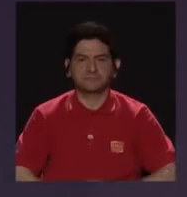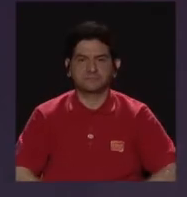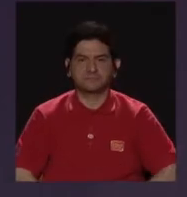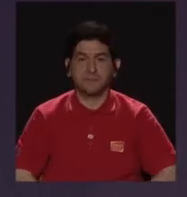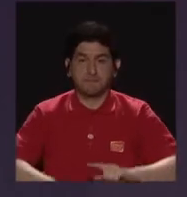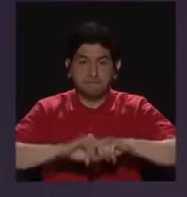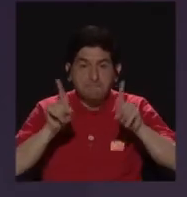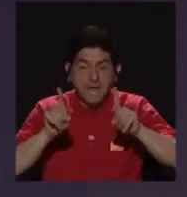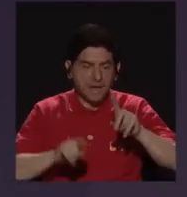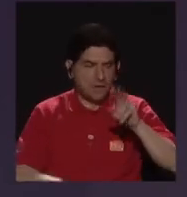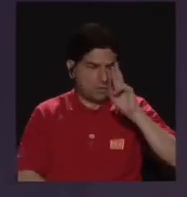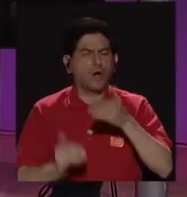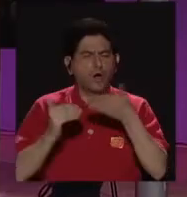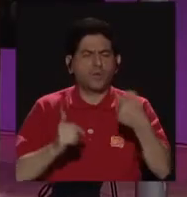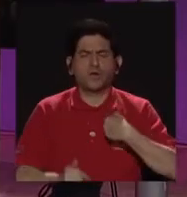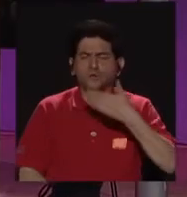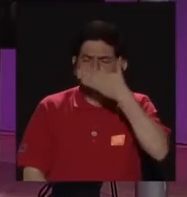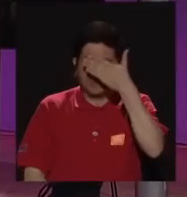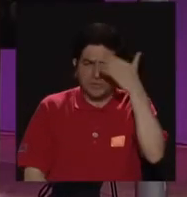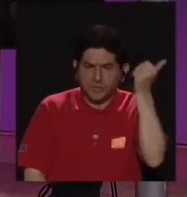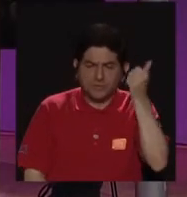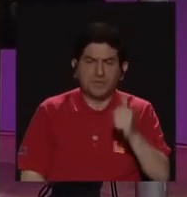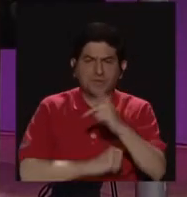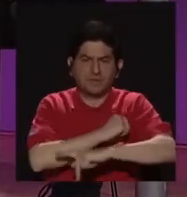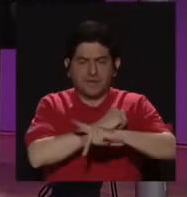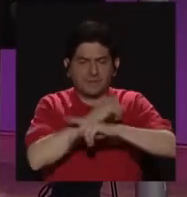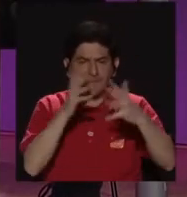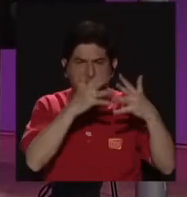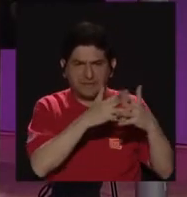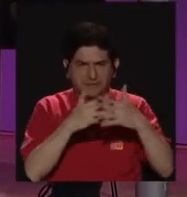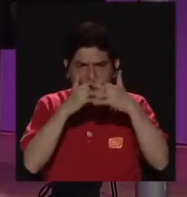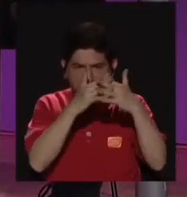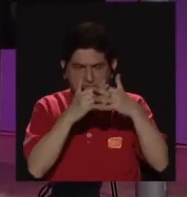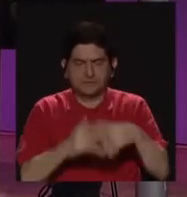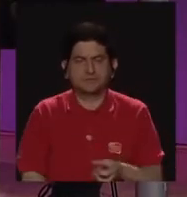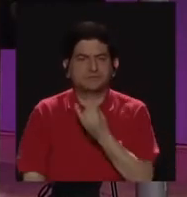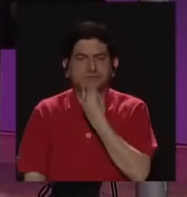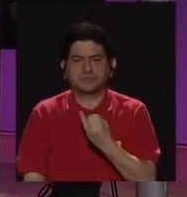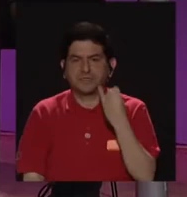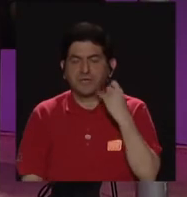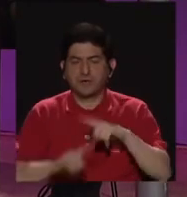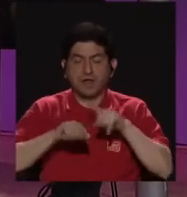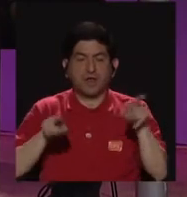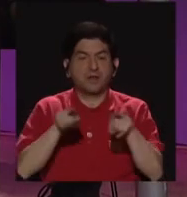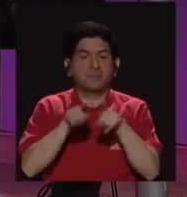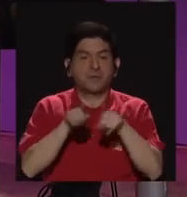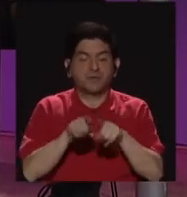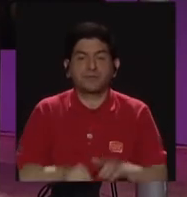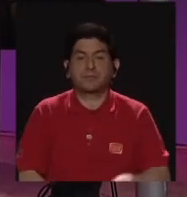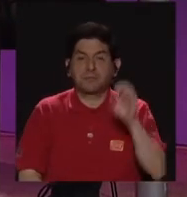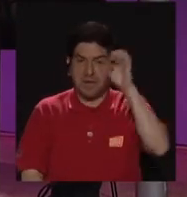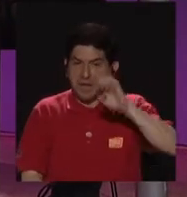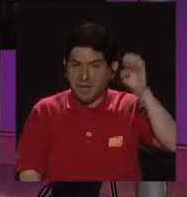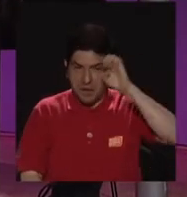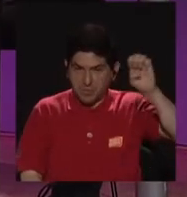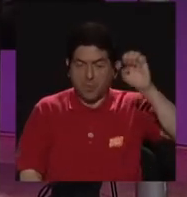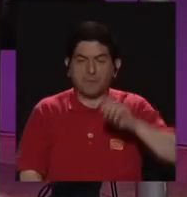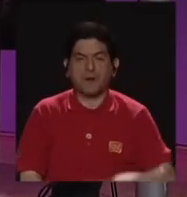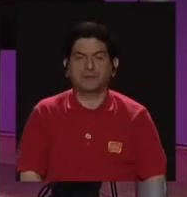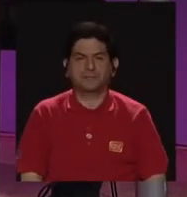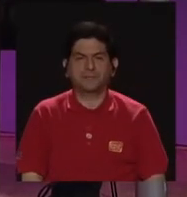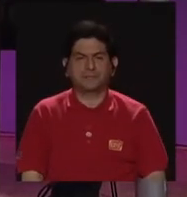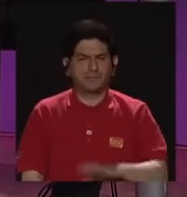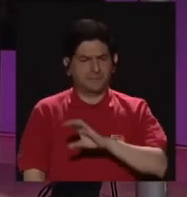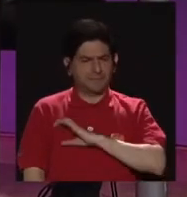pero para respetar las diferencias precisamente en países como eeuu israel pero podríamos verlo en europa la